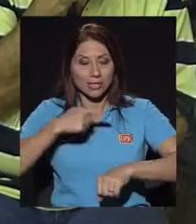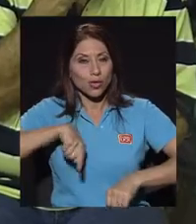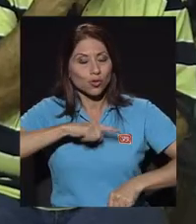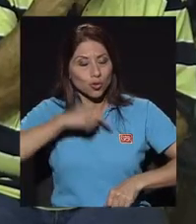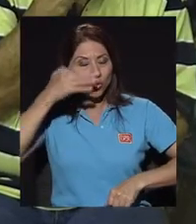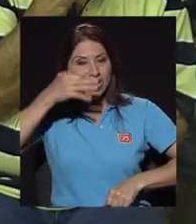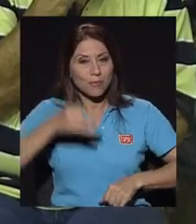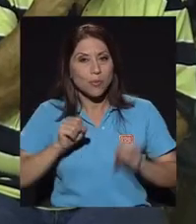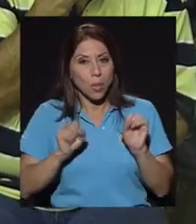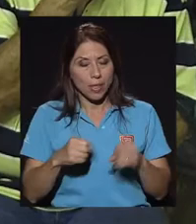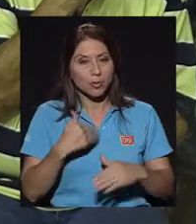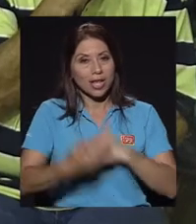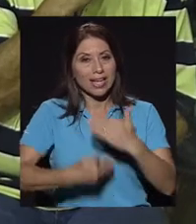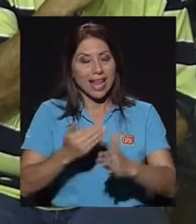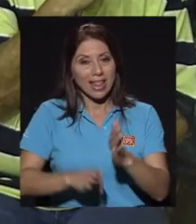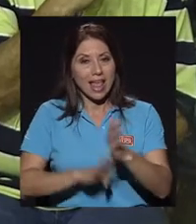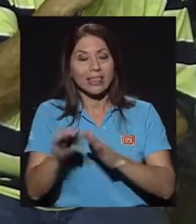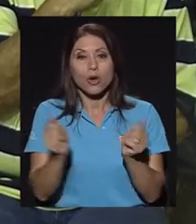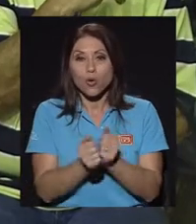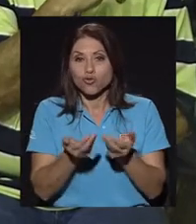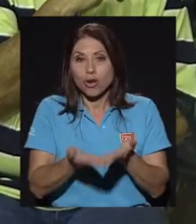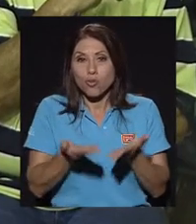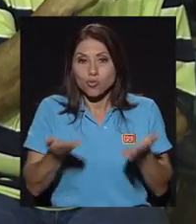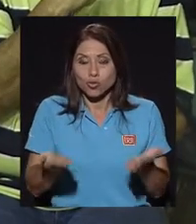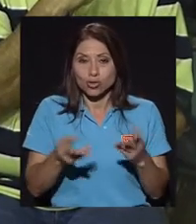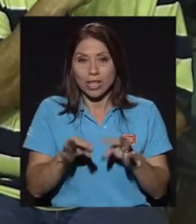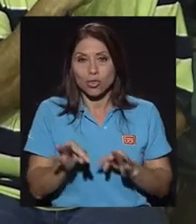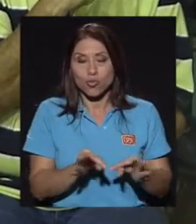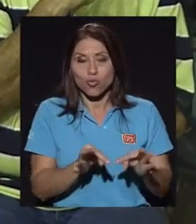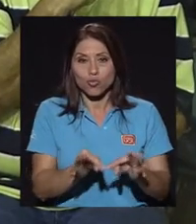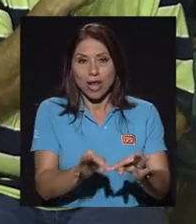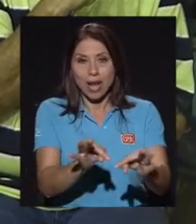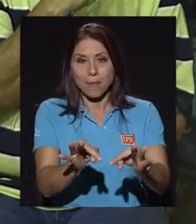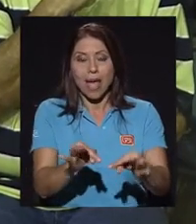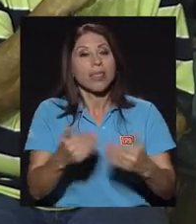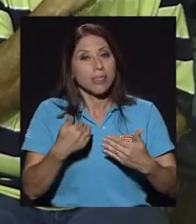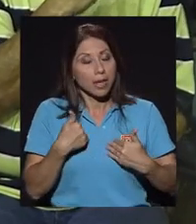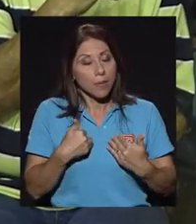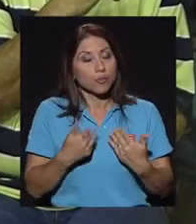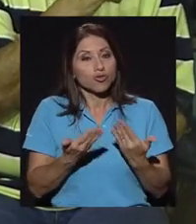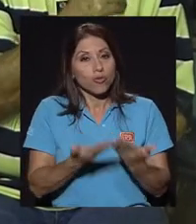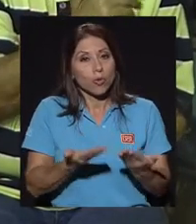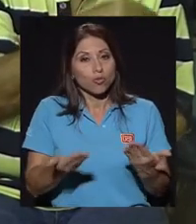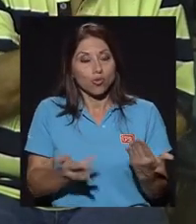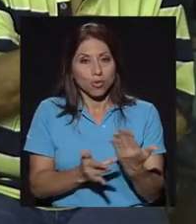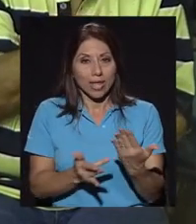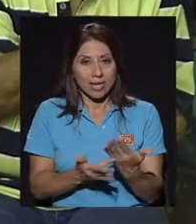salir adelante con todos los recursos que tenemos en Turrialba, tenemos recurso técnico, tenemos recurso